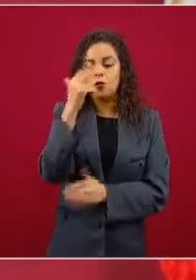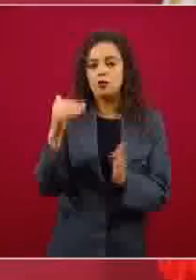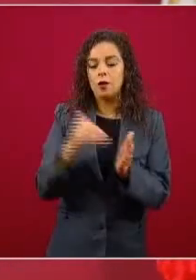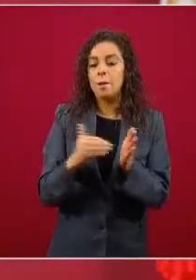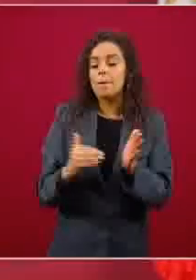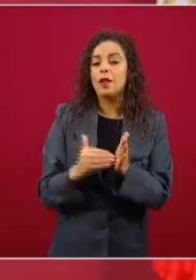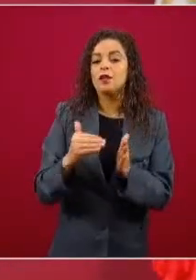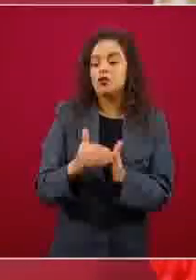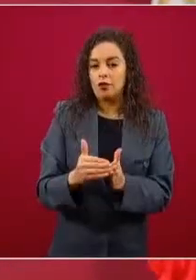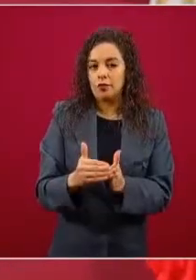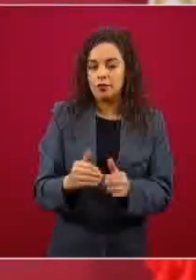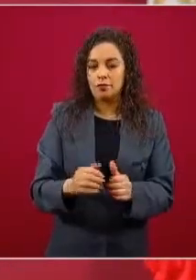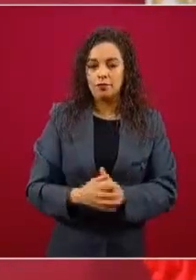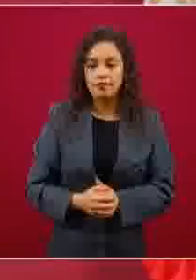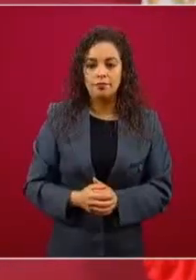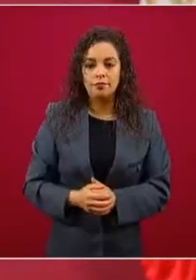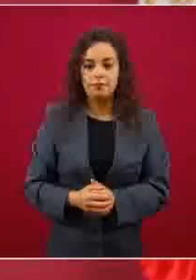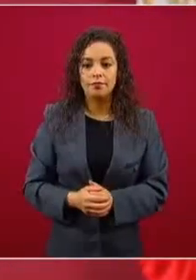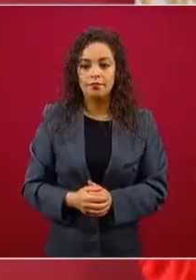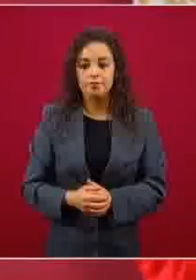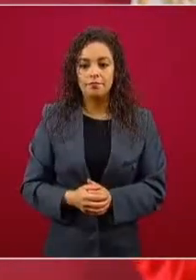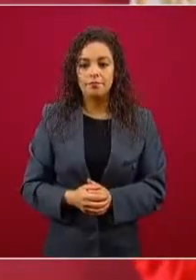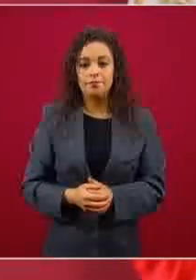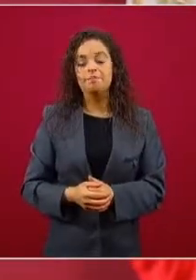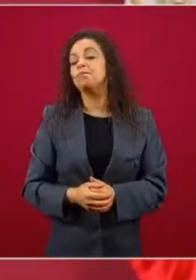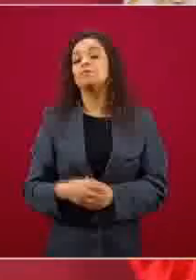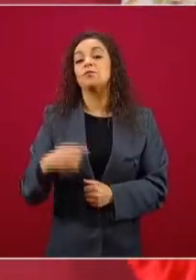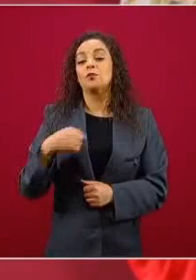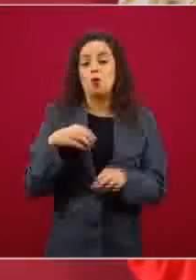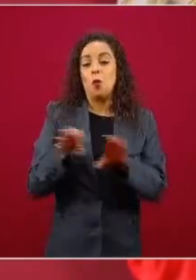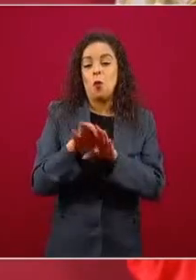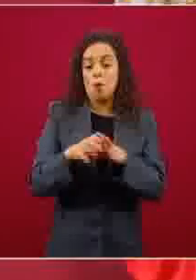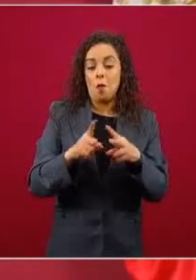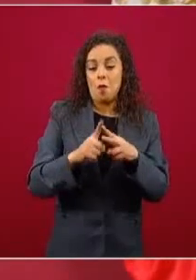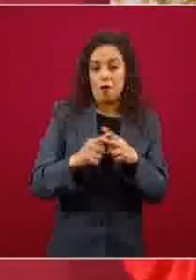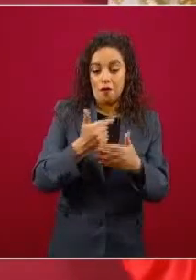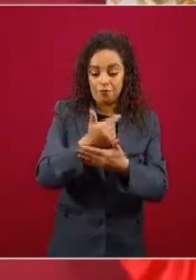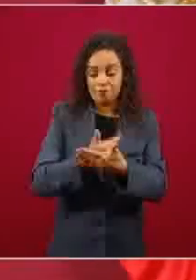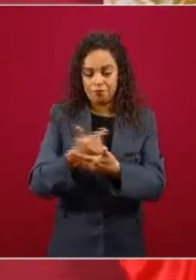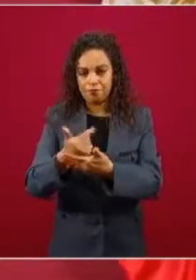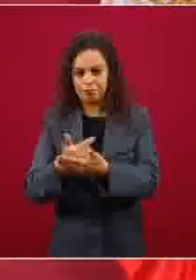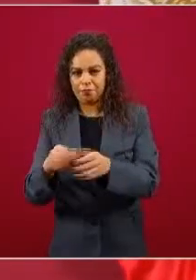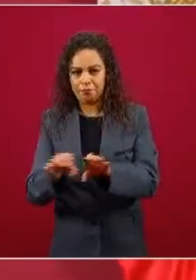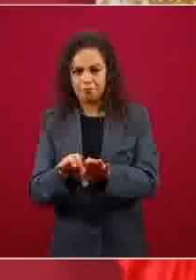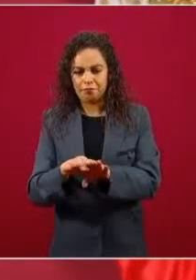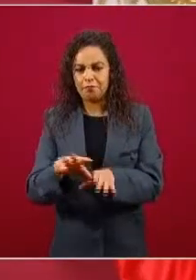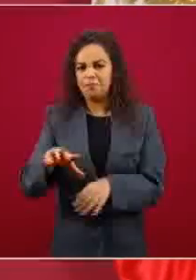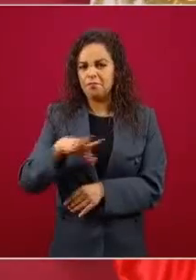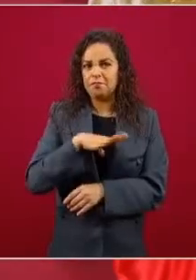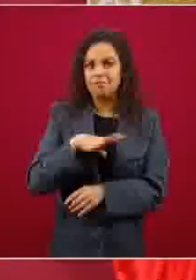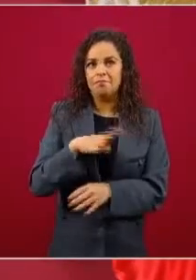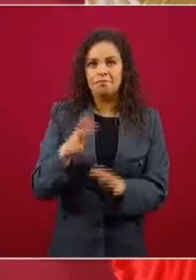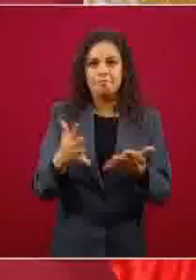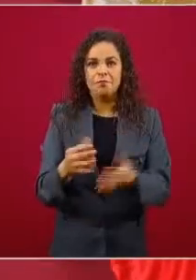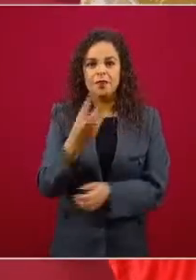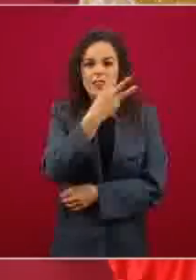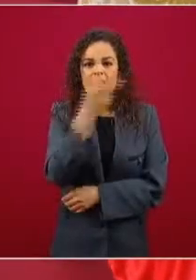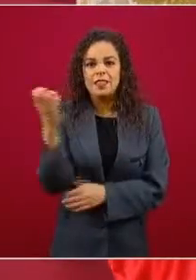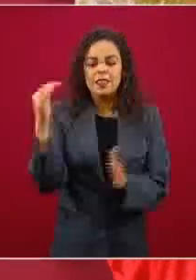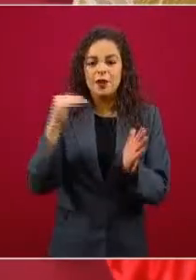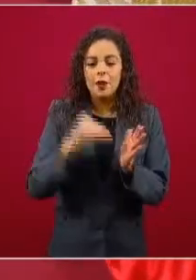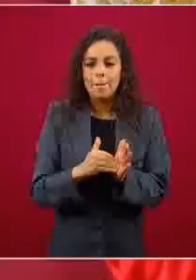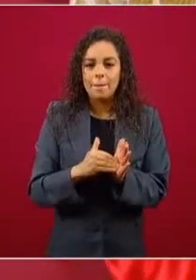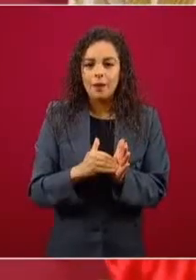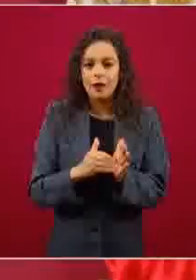yo las cuentas? Tenemos un poco más de 300,000